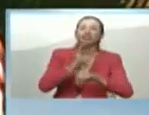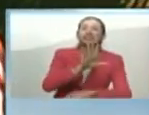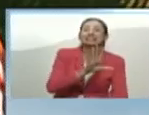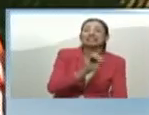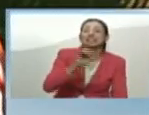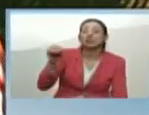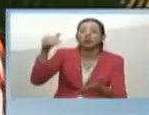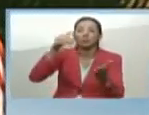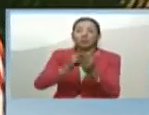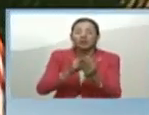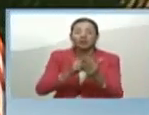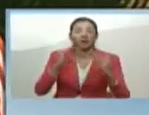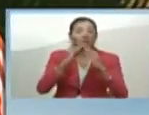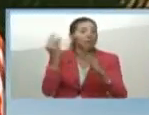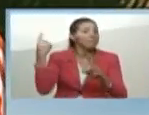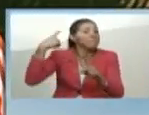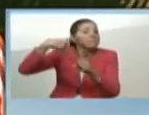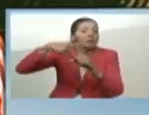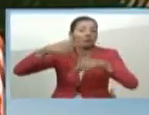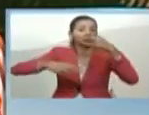asamblea nacional de